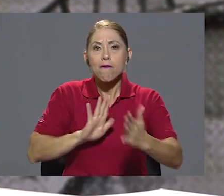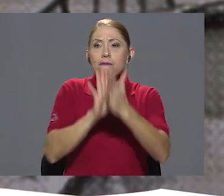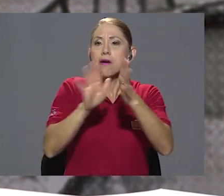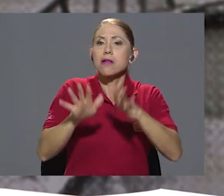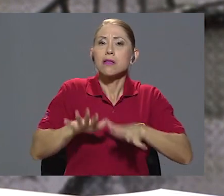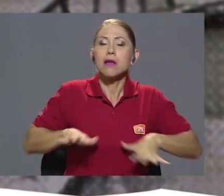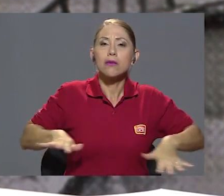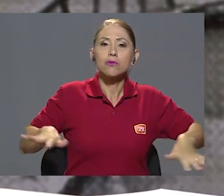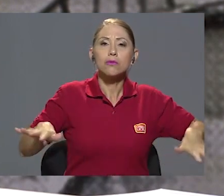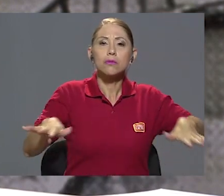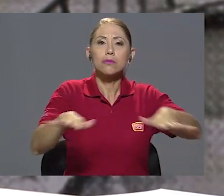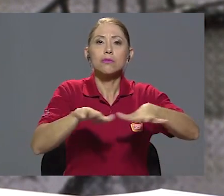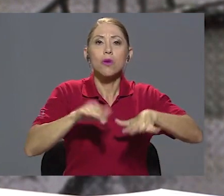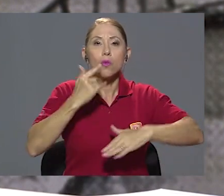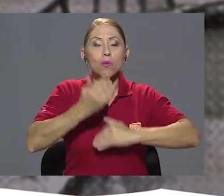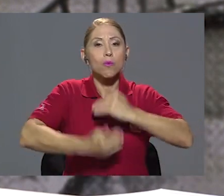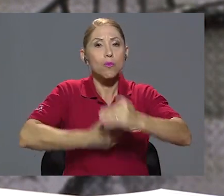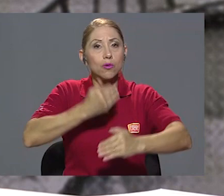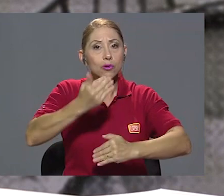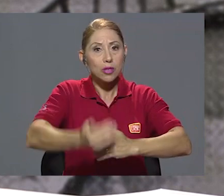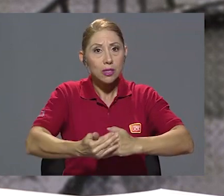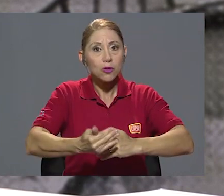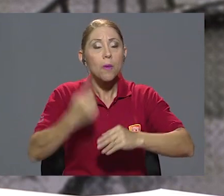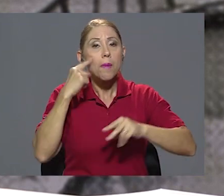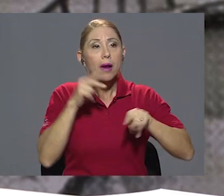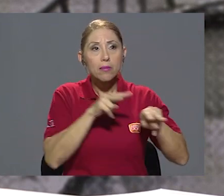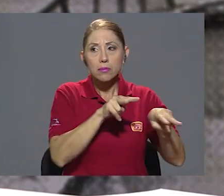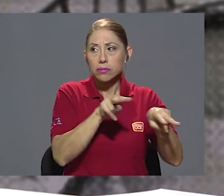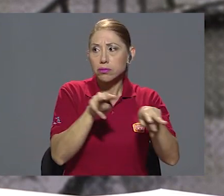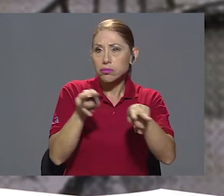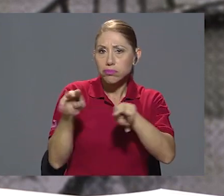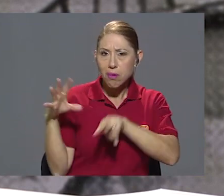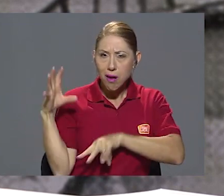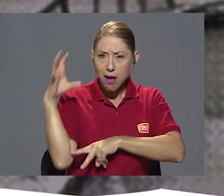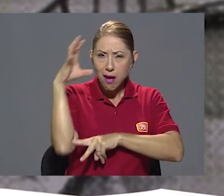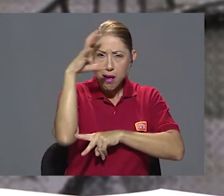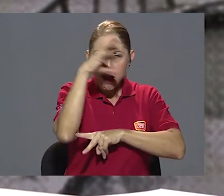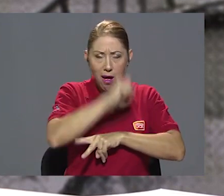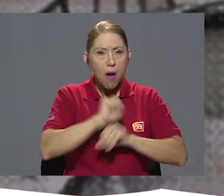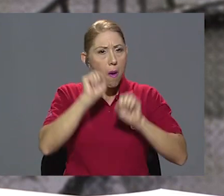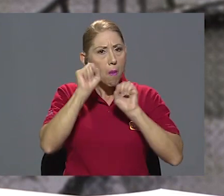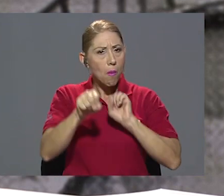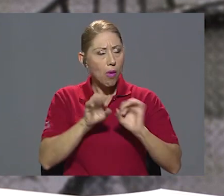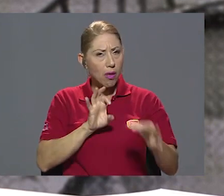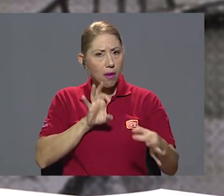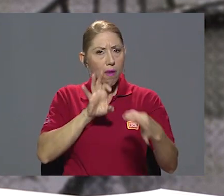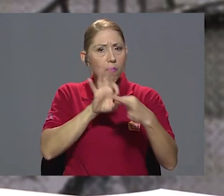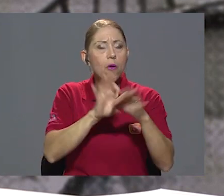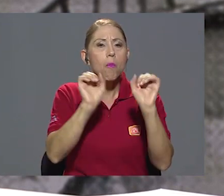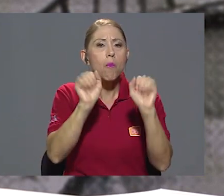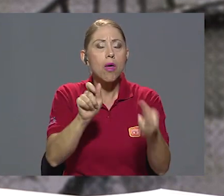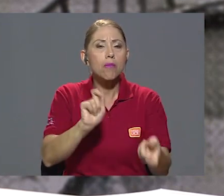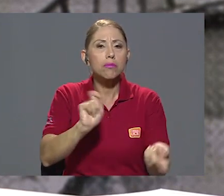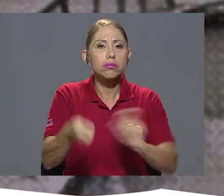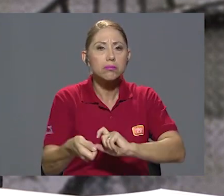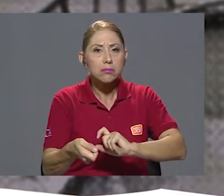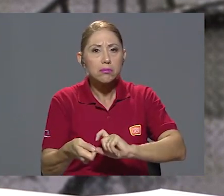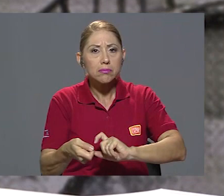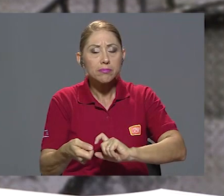su entorno en un proceso de poder leerlo, poder interrelacionarse ahí y poder